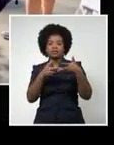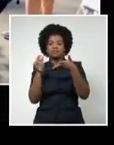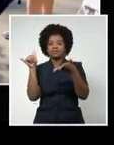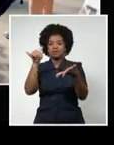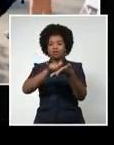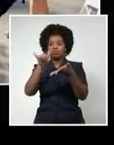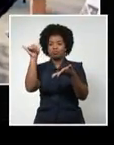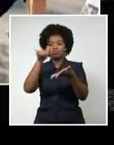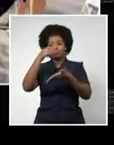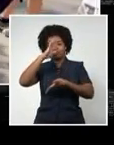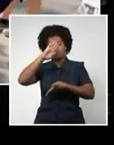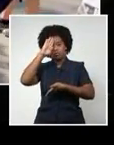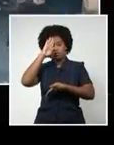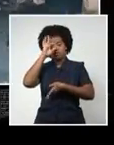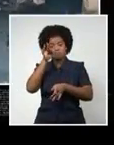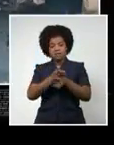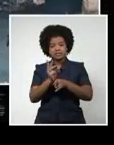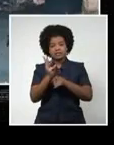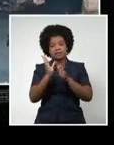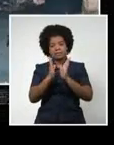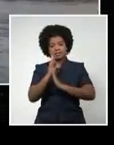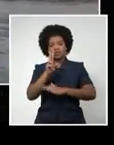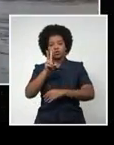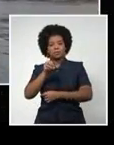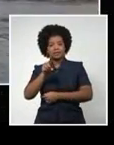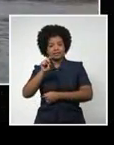el primer trimestre del 2016.